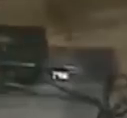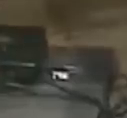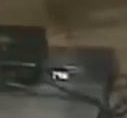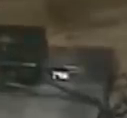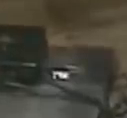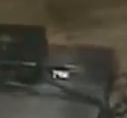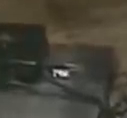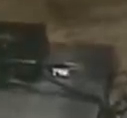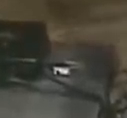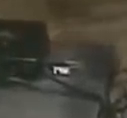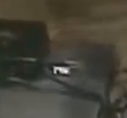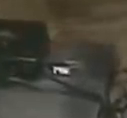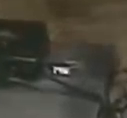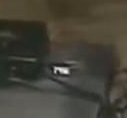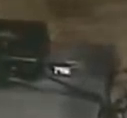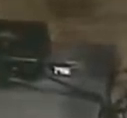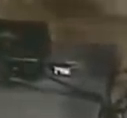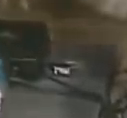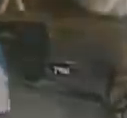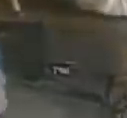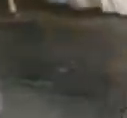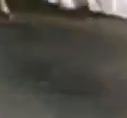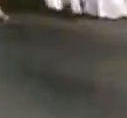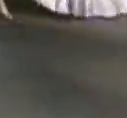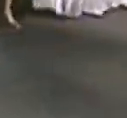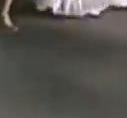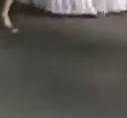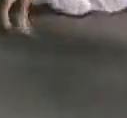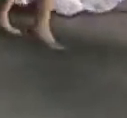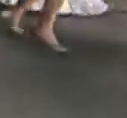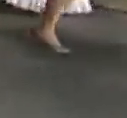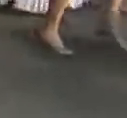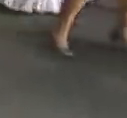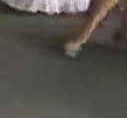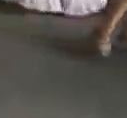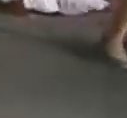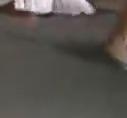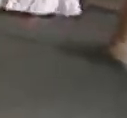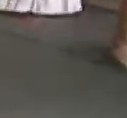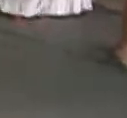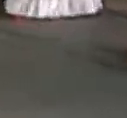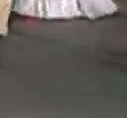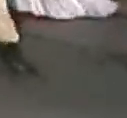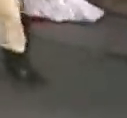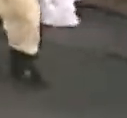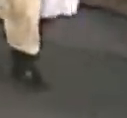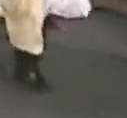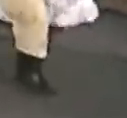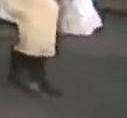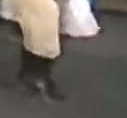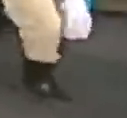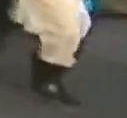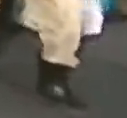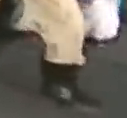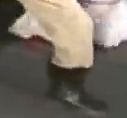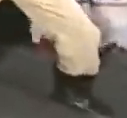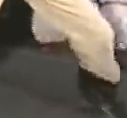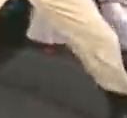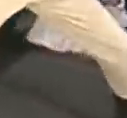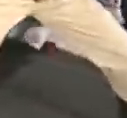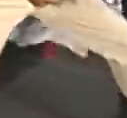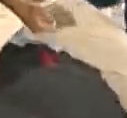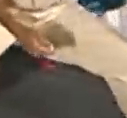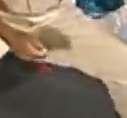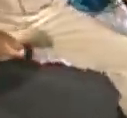Isidora, Isidora, Isidora, calla Calypso Queen.